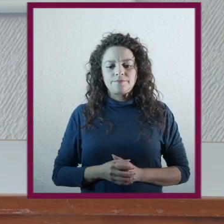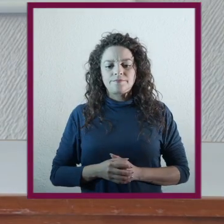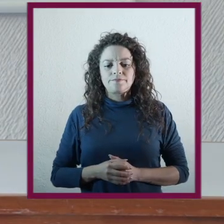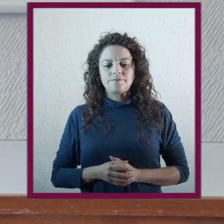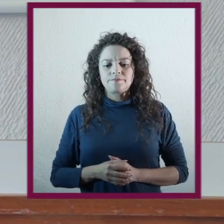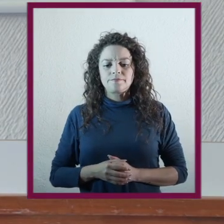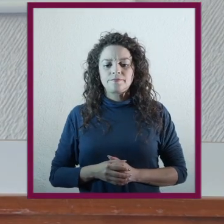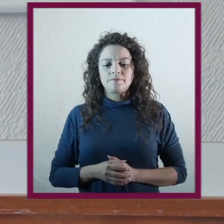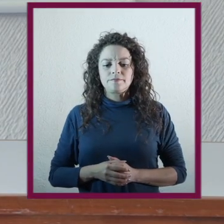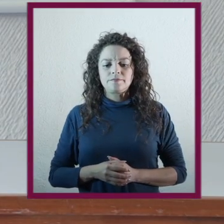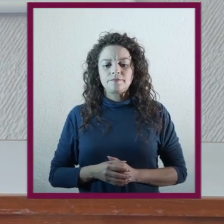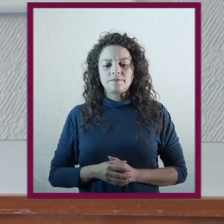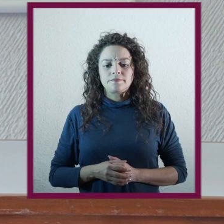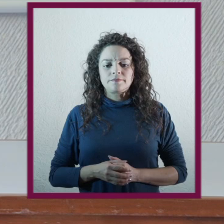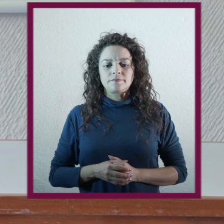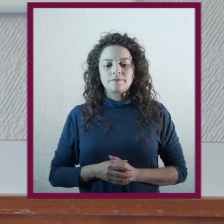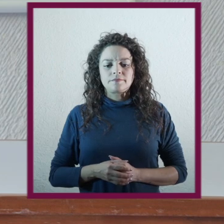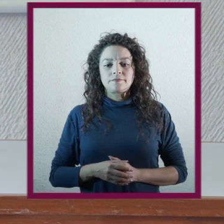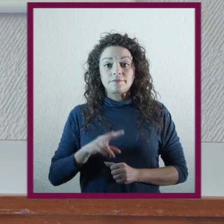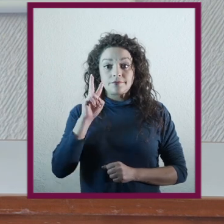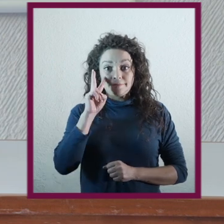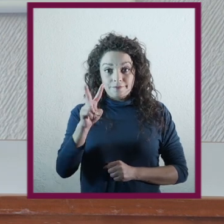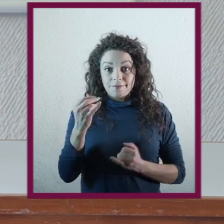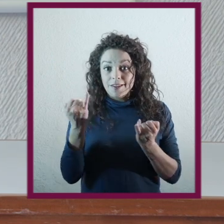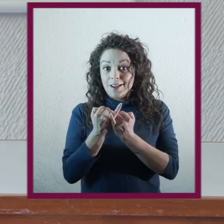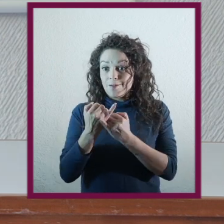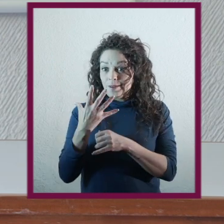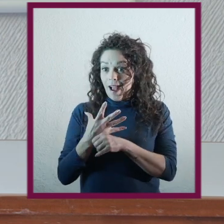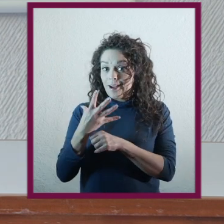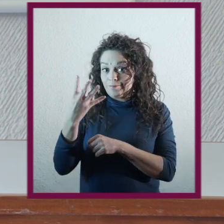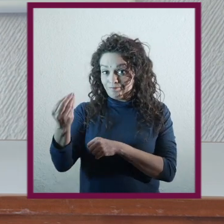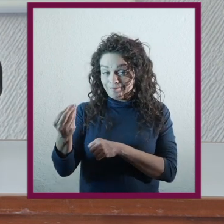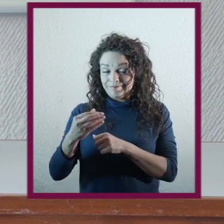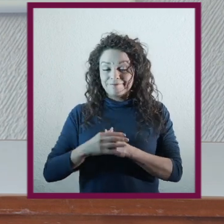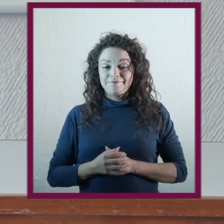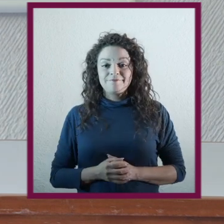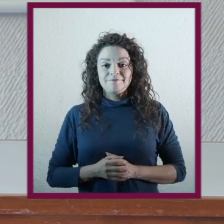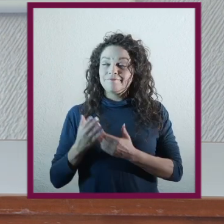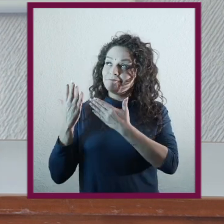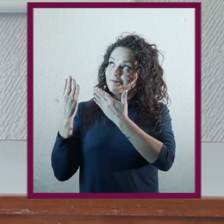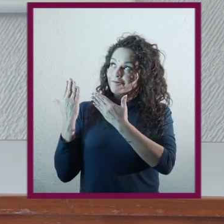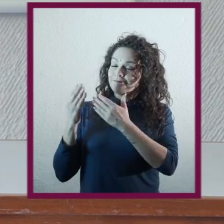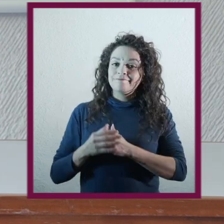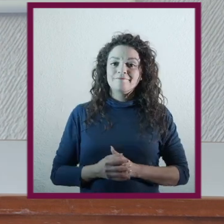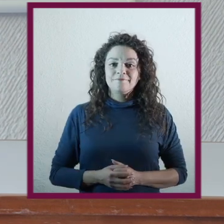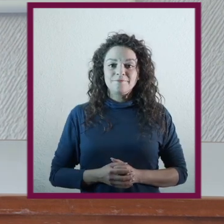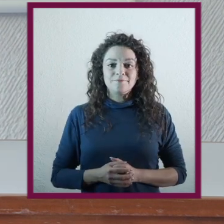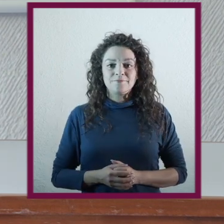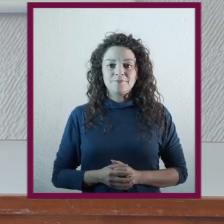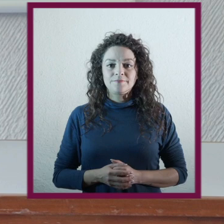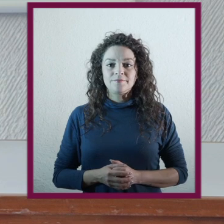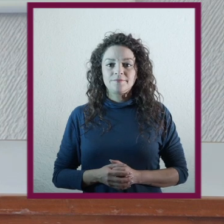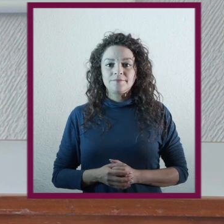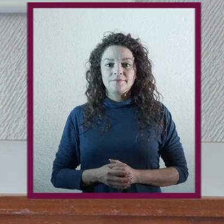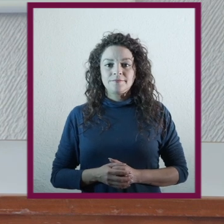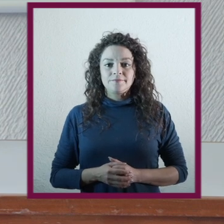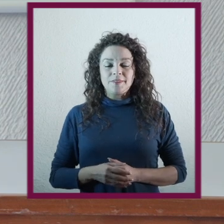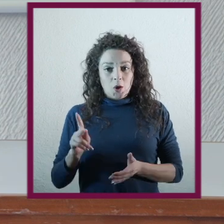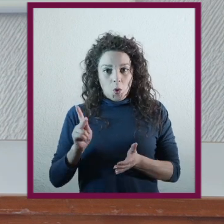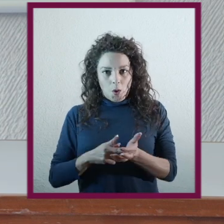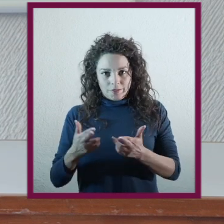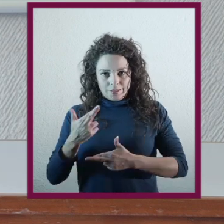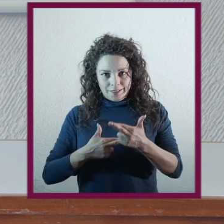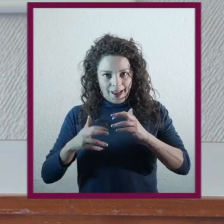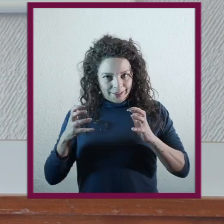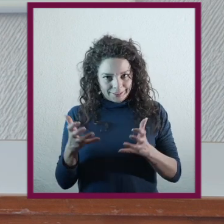Don Don Dara Dara, Don Don Dara, Don, don, dara, dara, don, don, don.